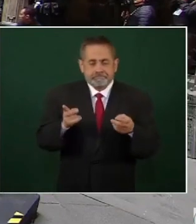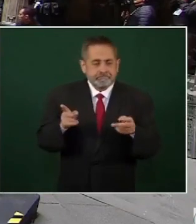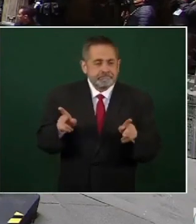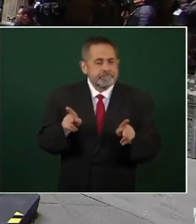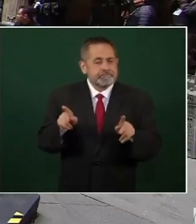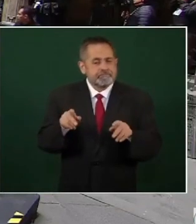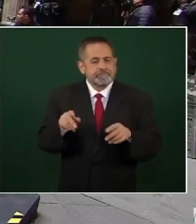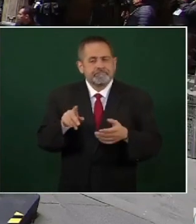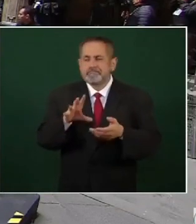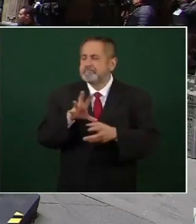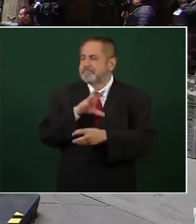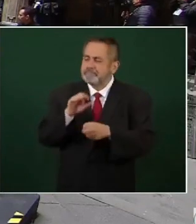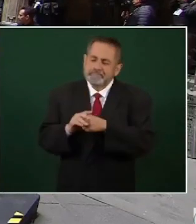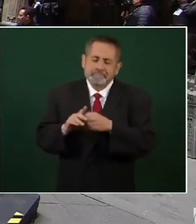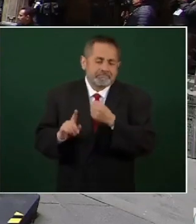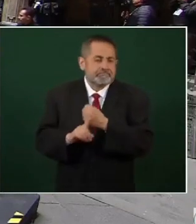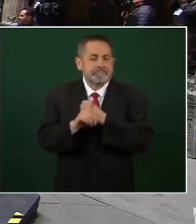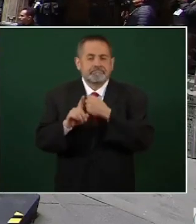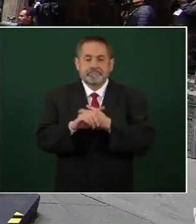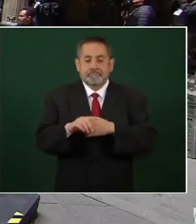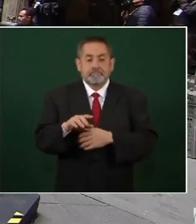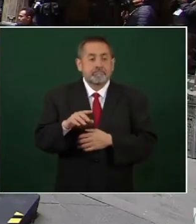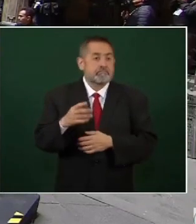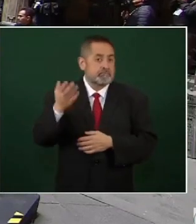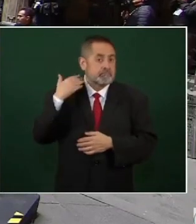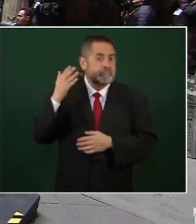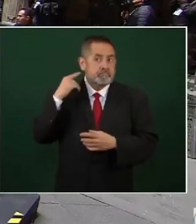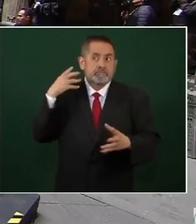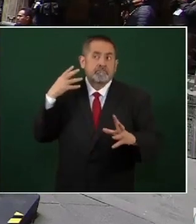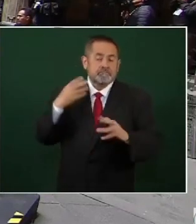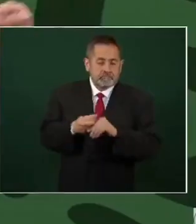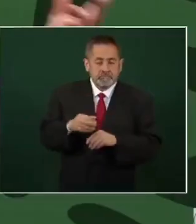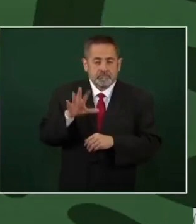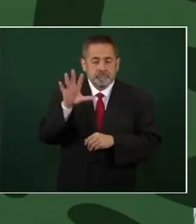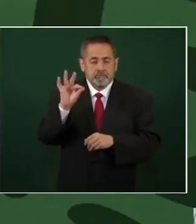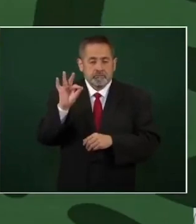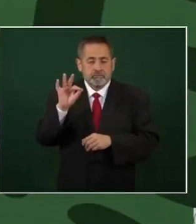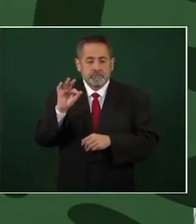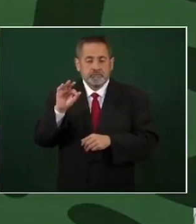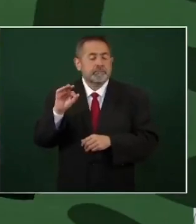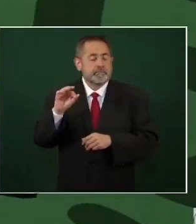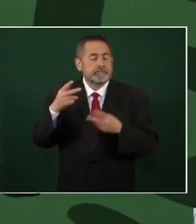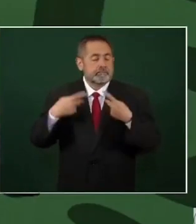Más de 40 muertos de un lado y de otro.